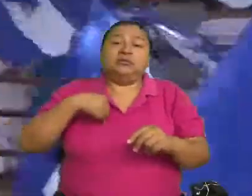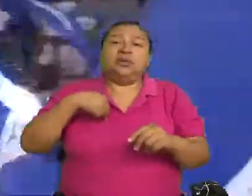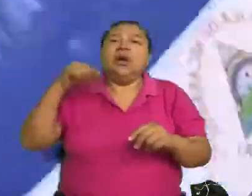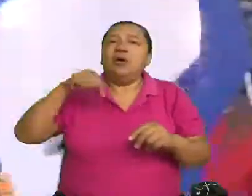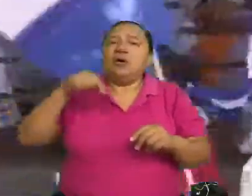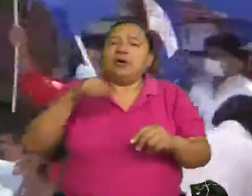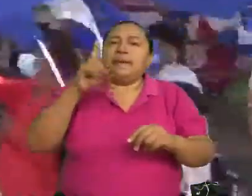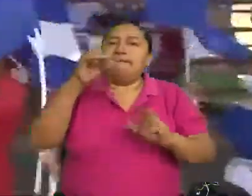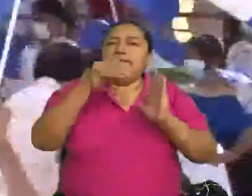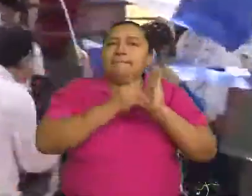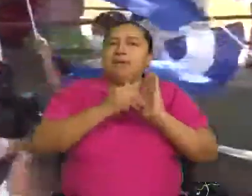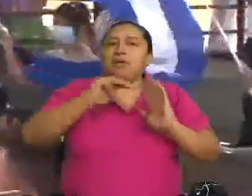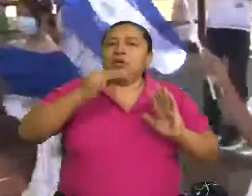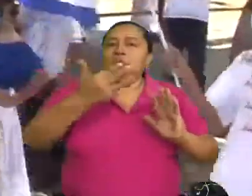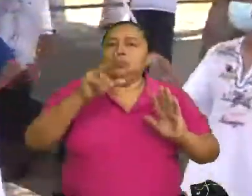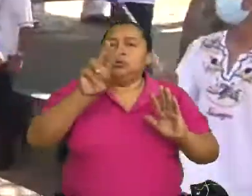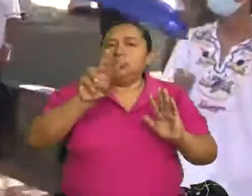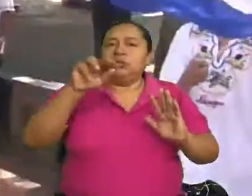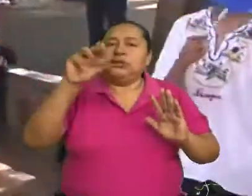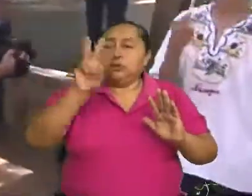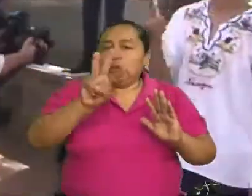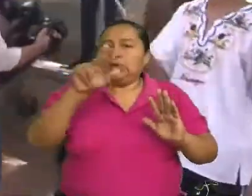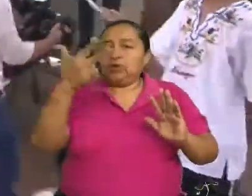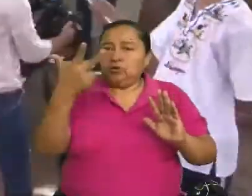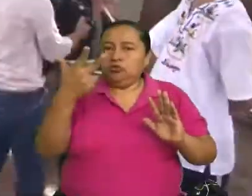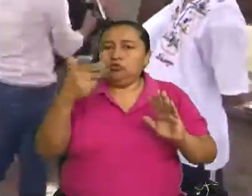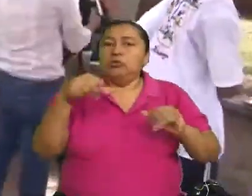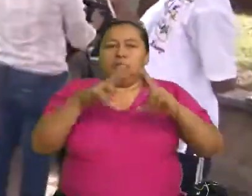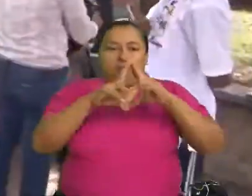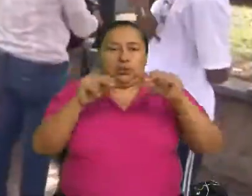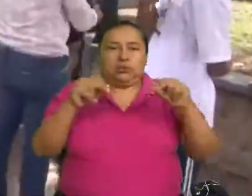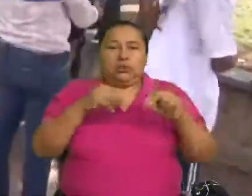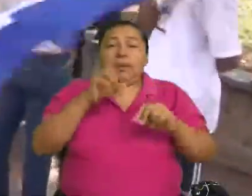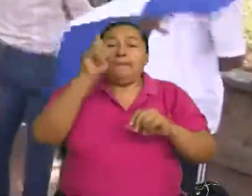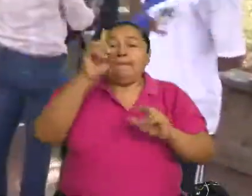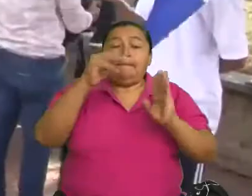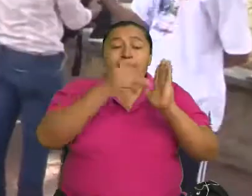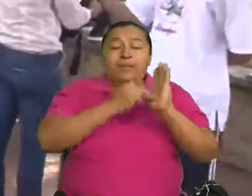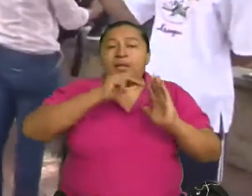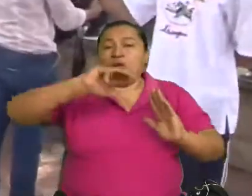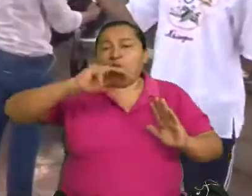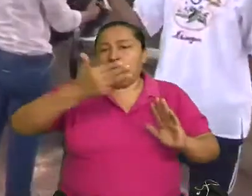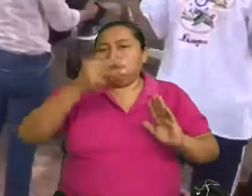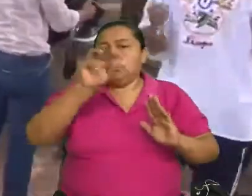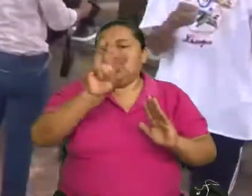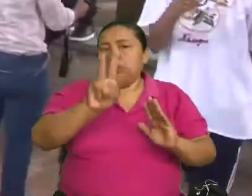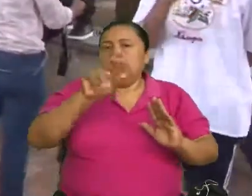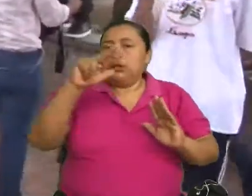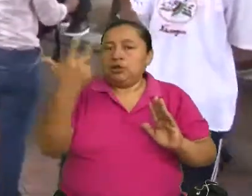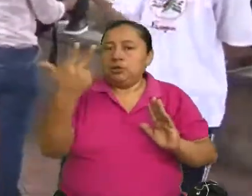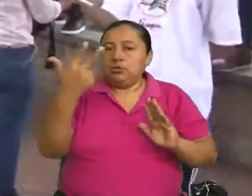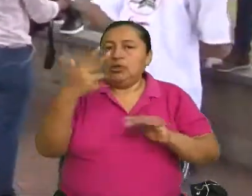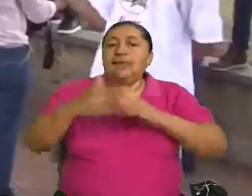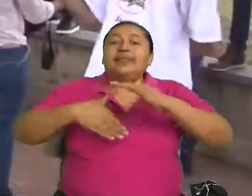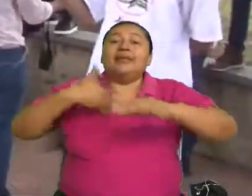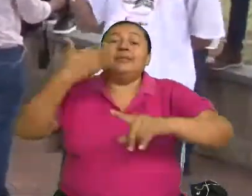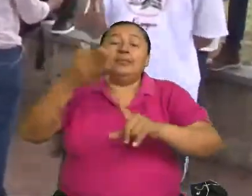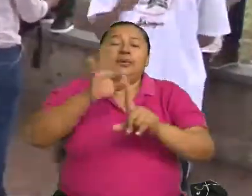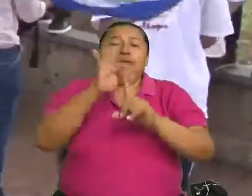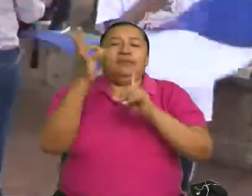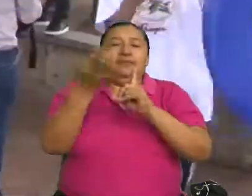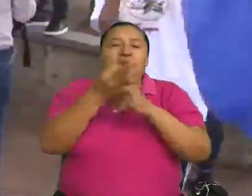de 1938, ya como en Nicaragua. En 1838, después de la Federación